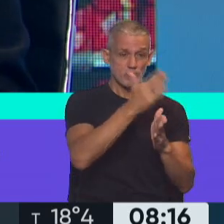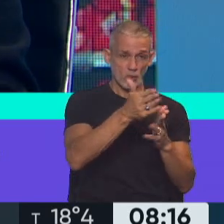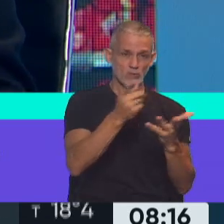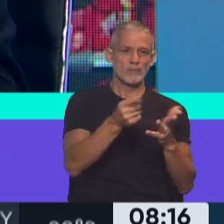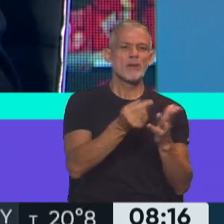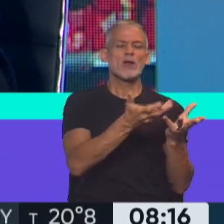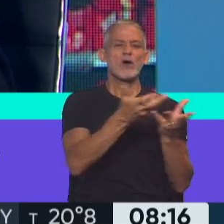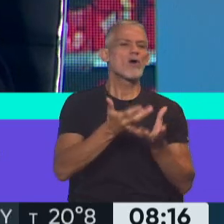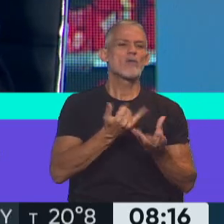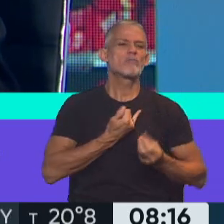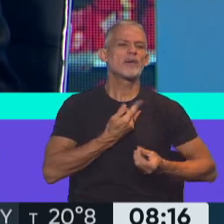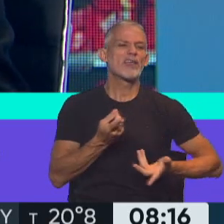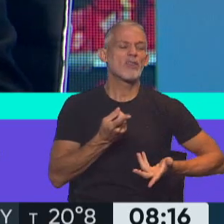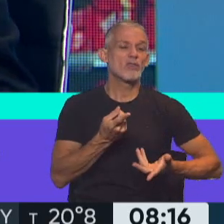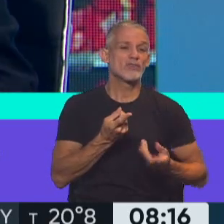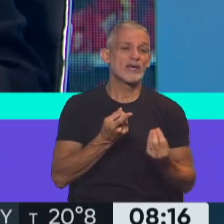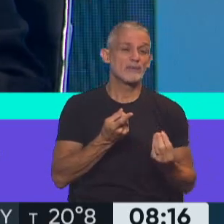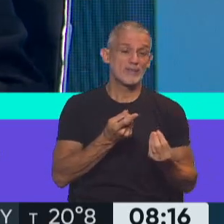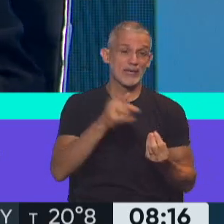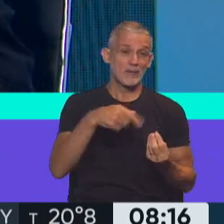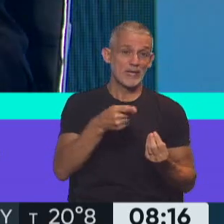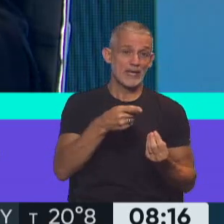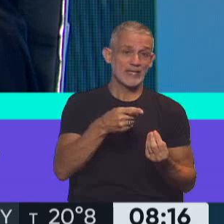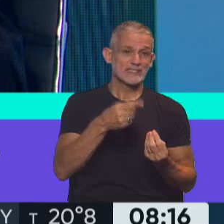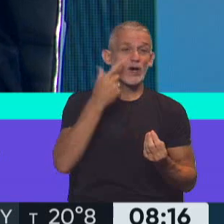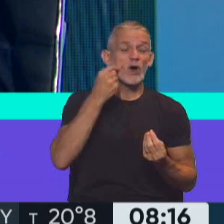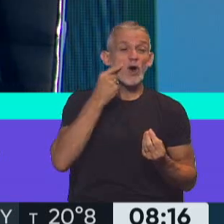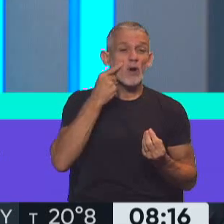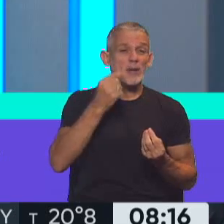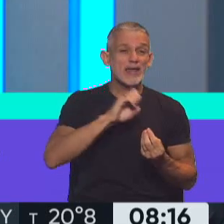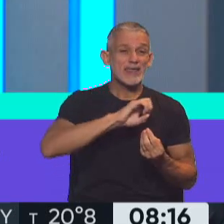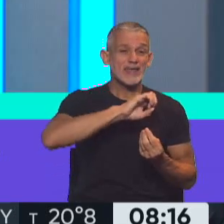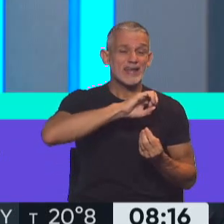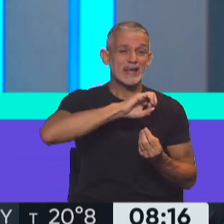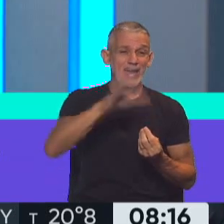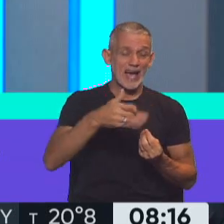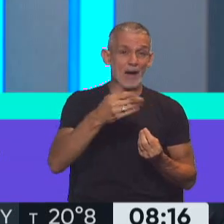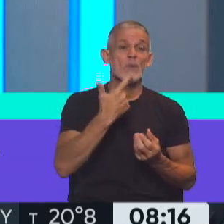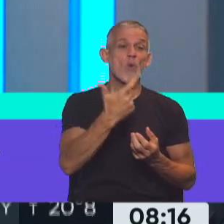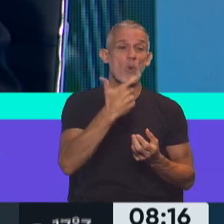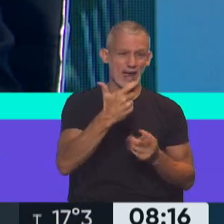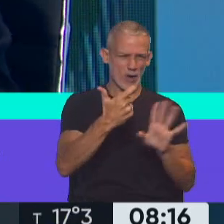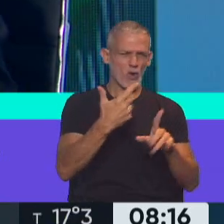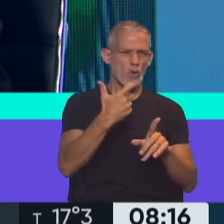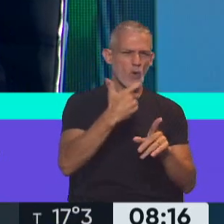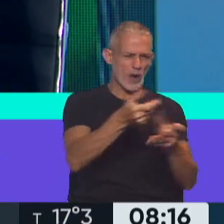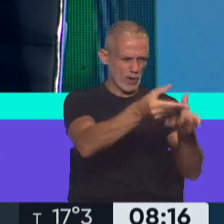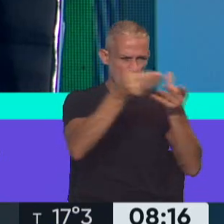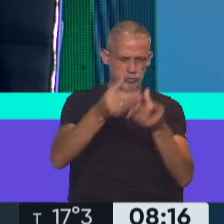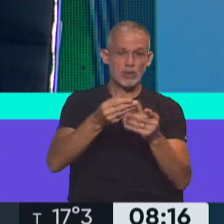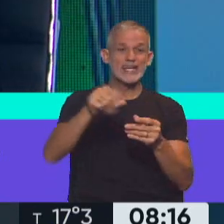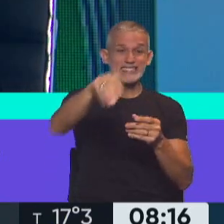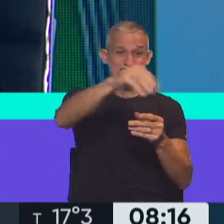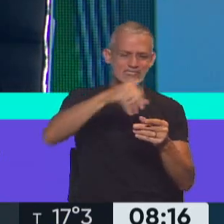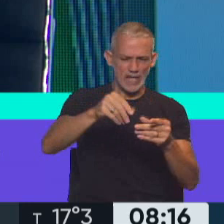lo recibe justamente el que va el barraquero, ¿no? Que es el que recibe en la barraca ese cuero para poder salarlo, y obviamente